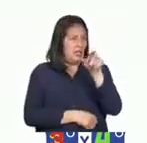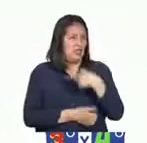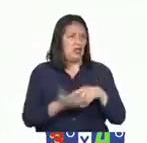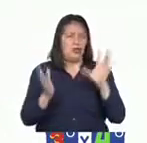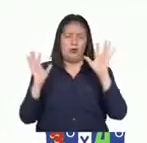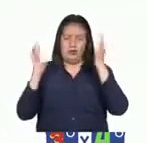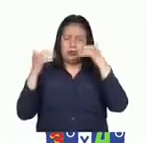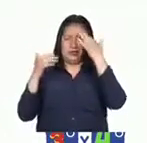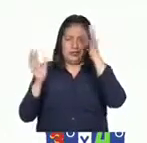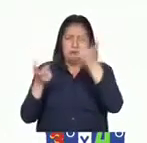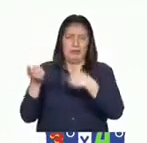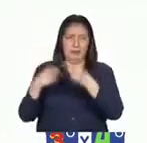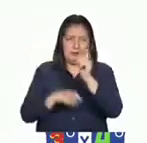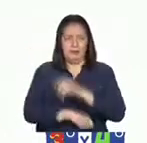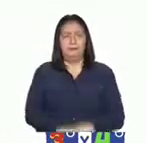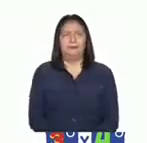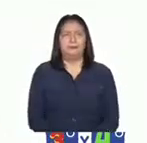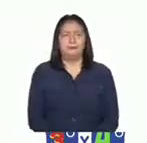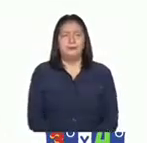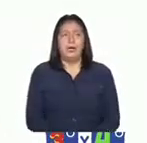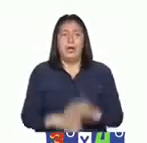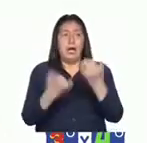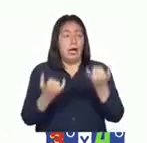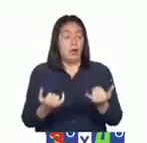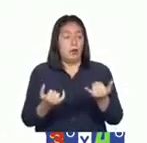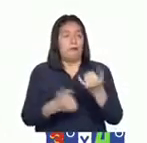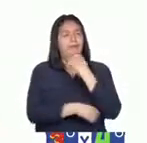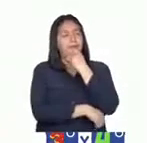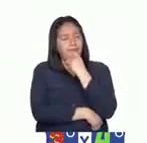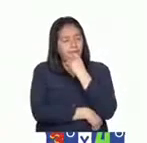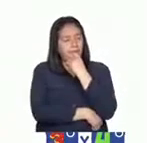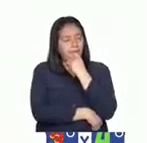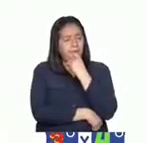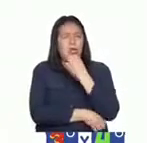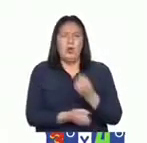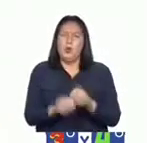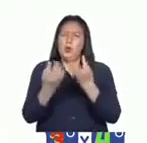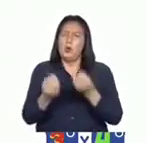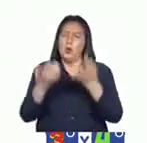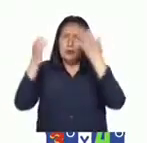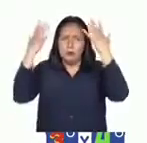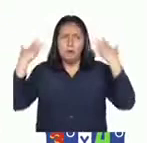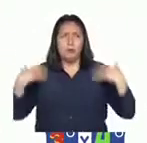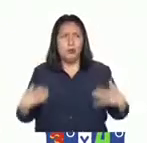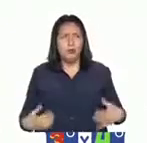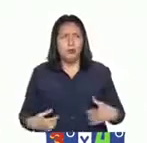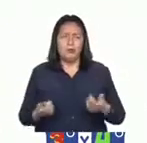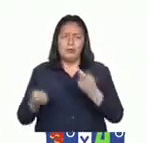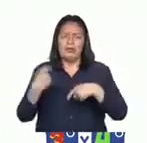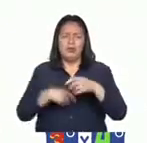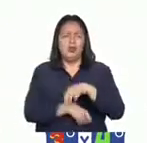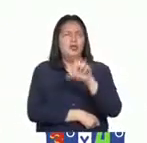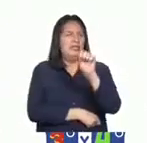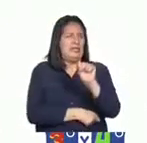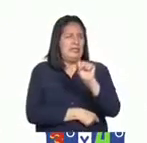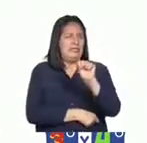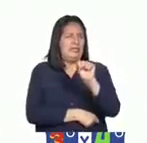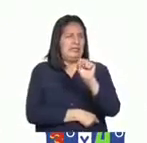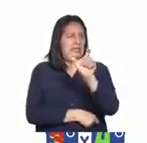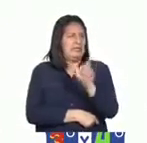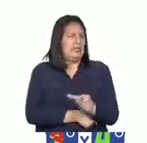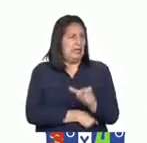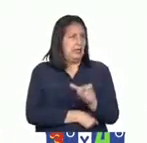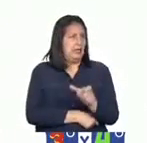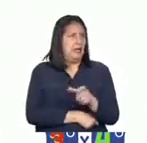todo lo que sabemos de las ventas. Ahora nos preguntamos, ¿cuántos ponchos vendió Sisa? Sisa